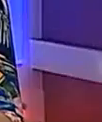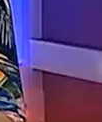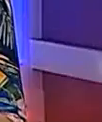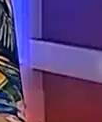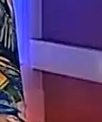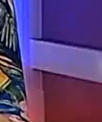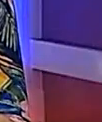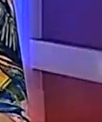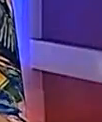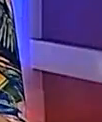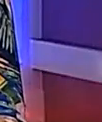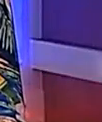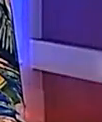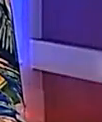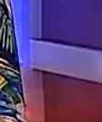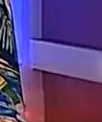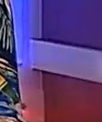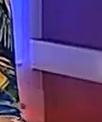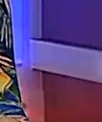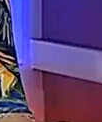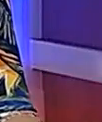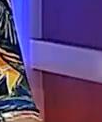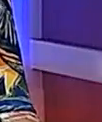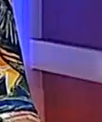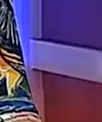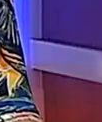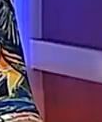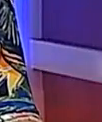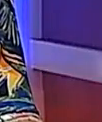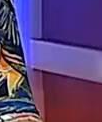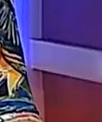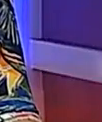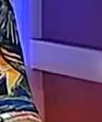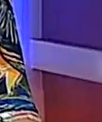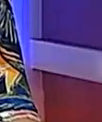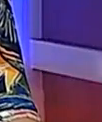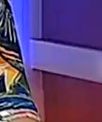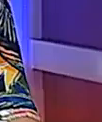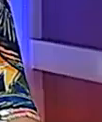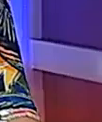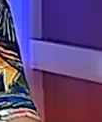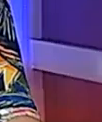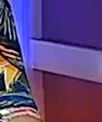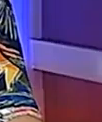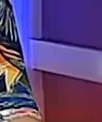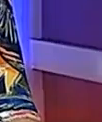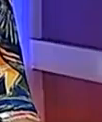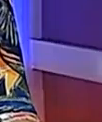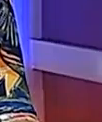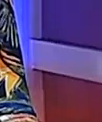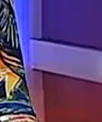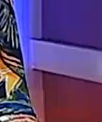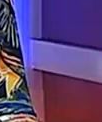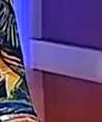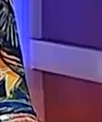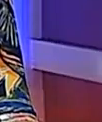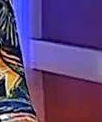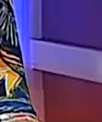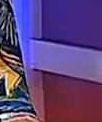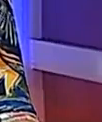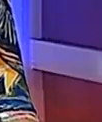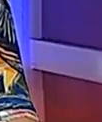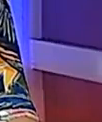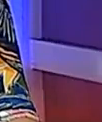a través del boletín epidemiológico número 59, el ministro de Salud Pública, Rafael Sánchez Cárdenas, informó que no se registraron